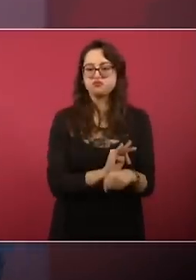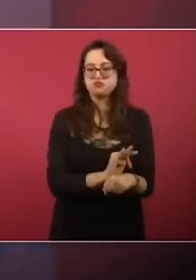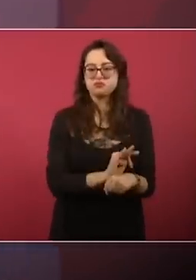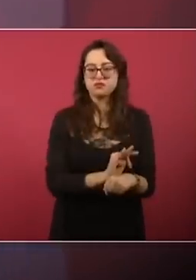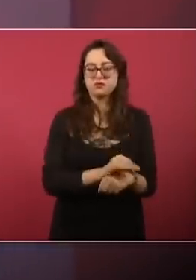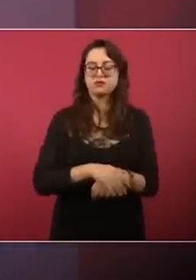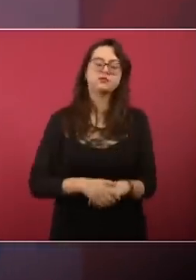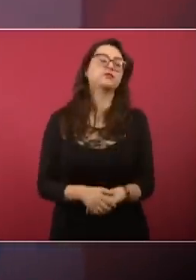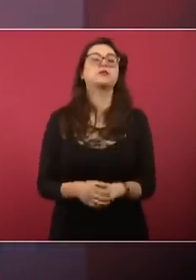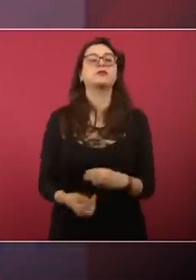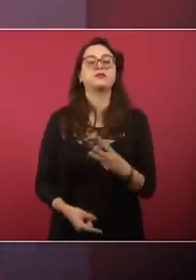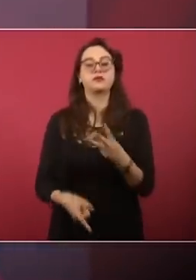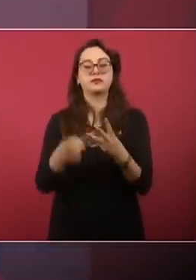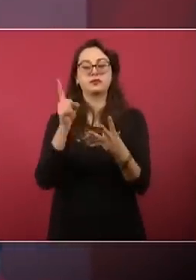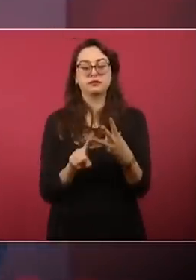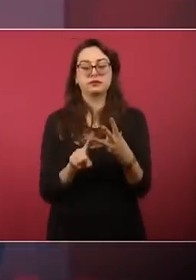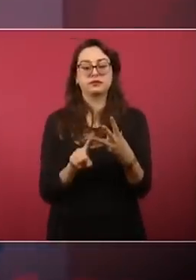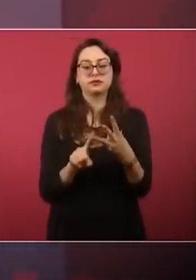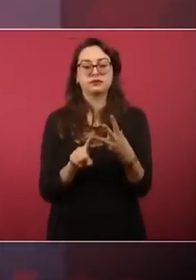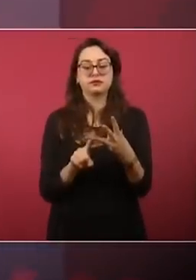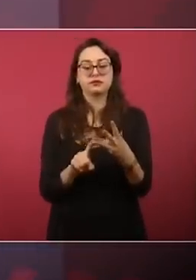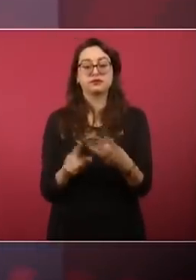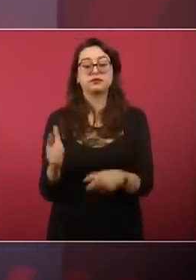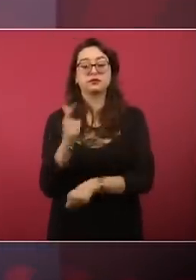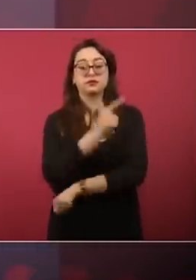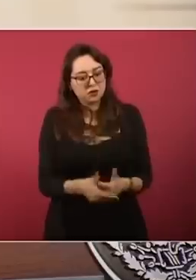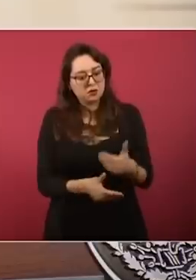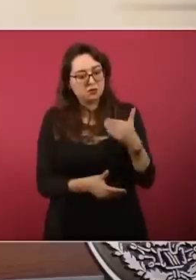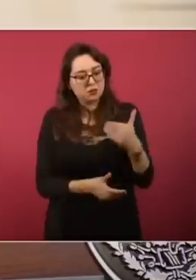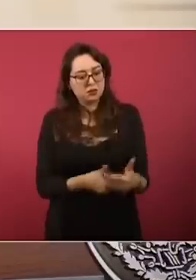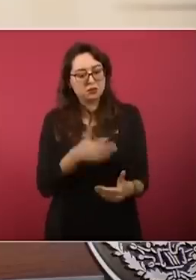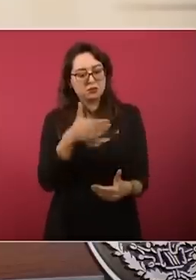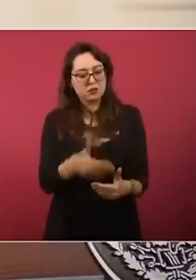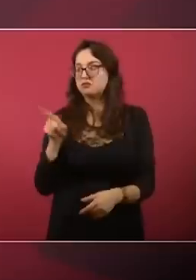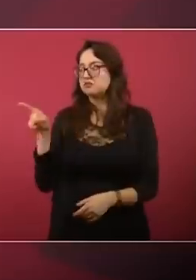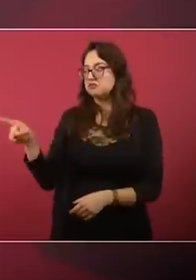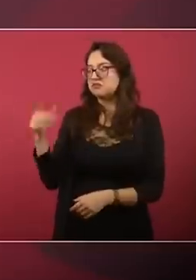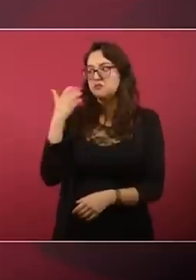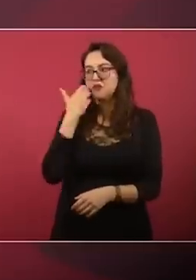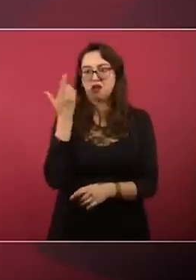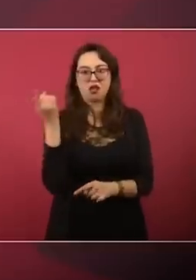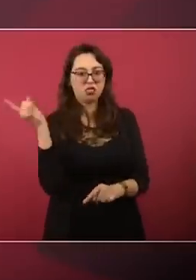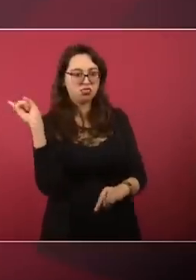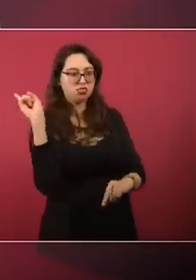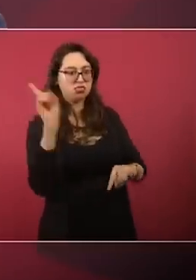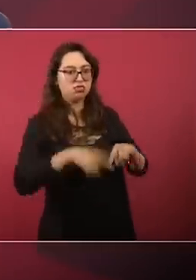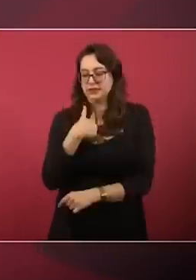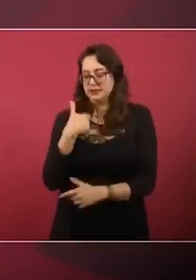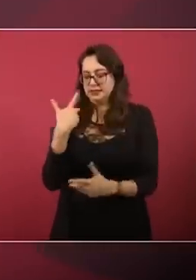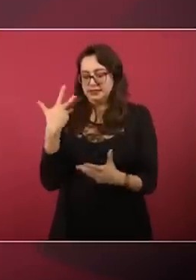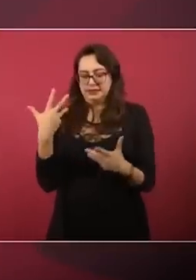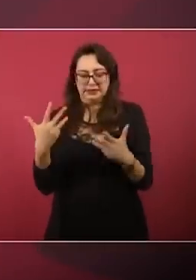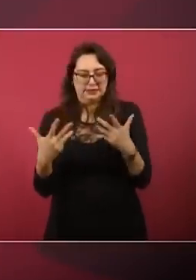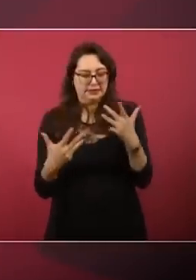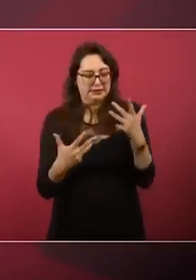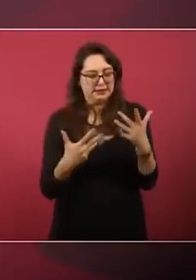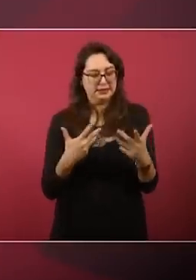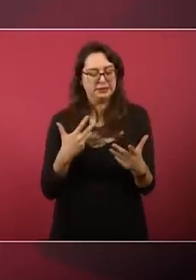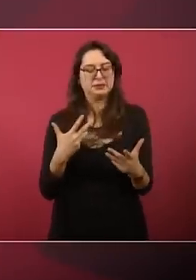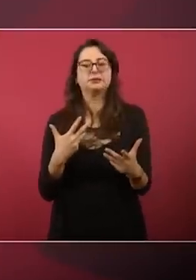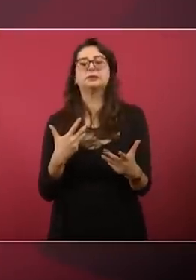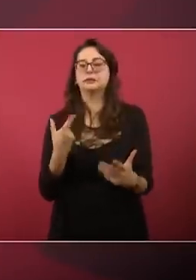marcha y la consolidación de la guardia nacional e instruido a la secretaria de seguridad y